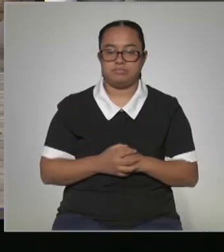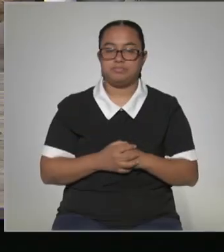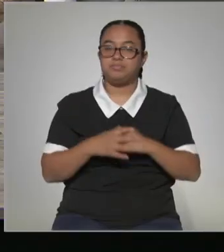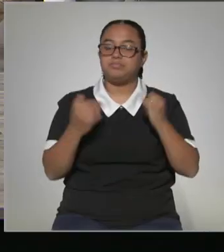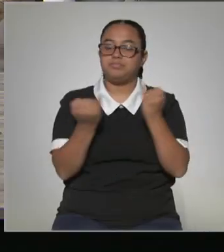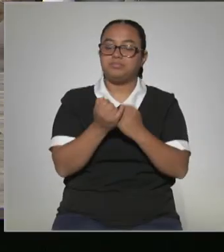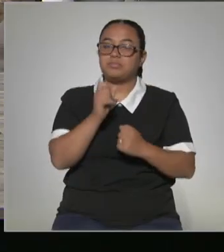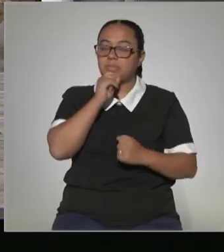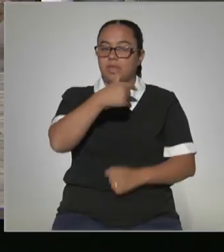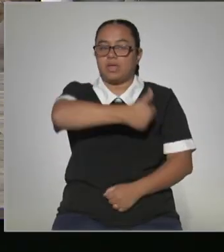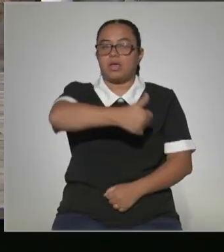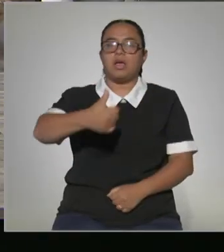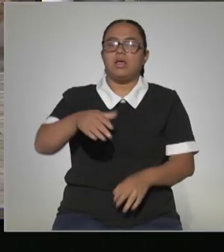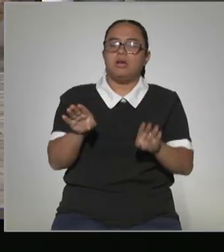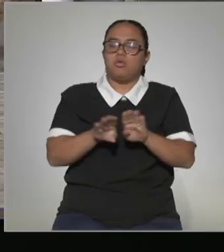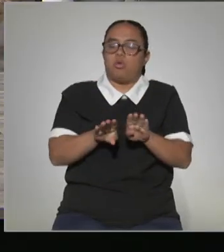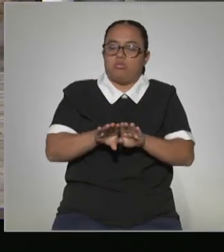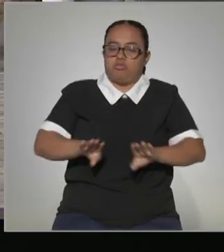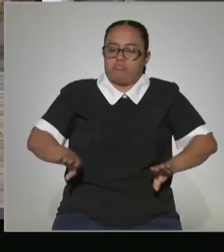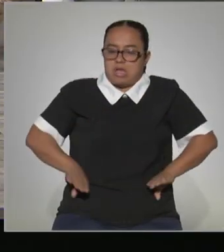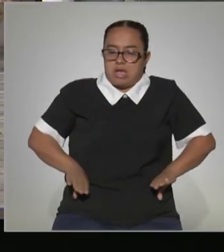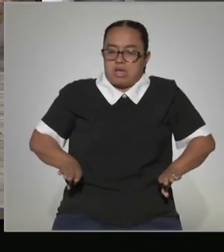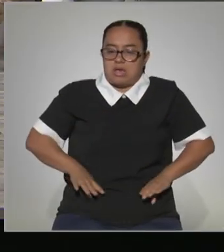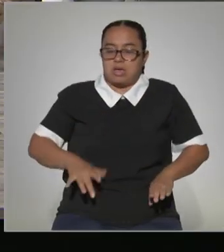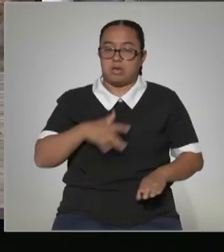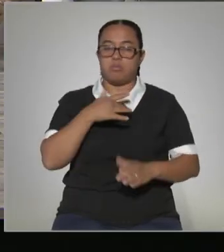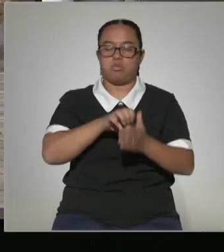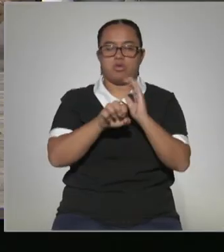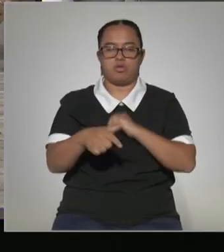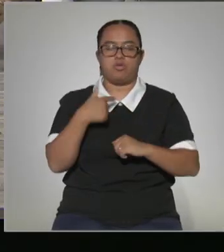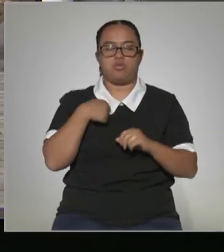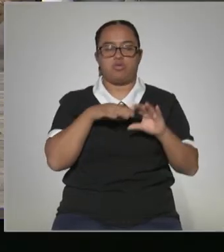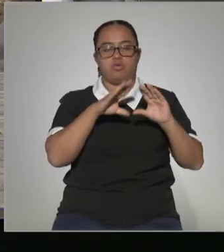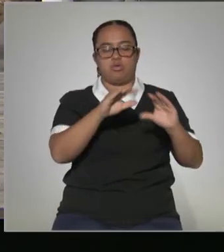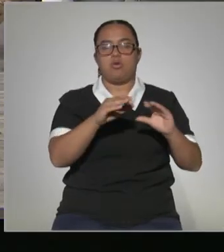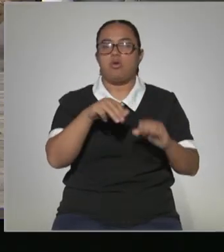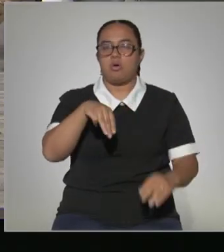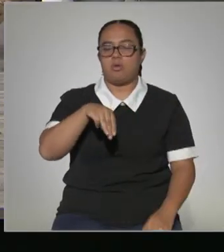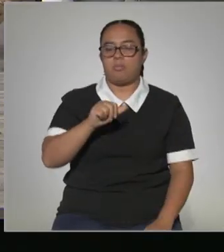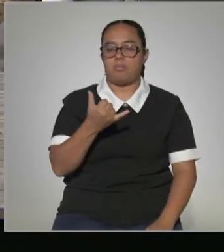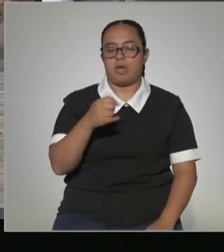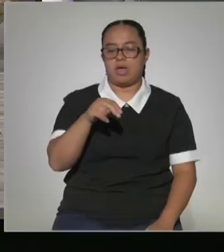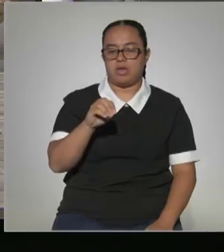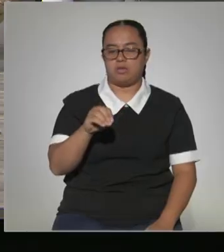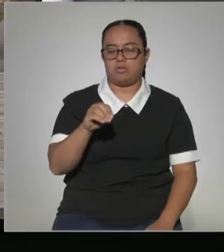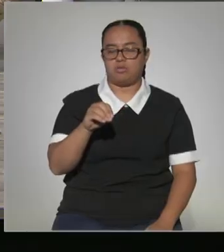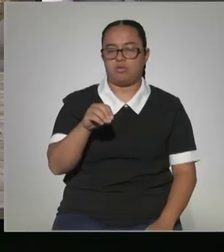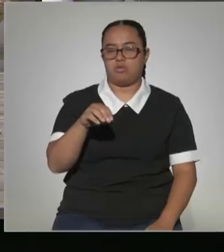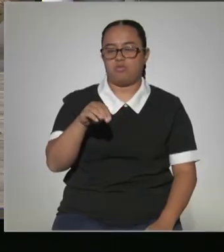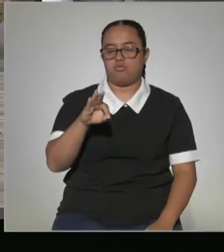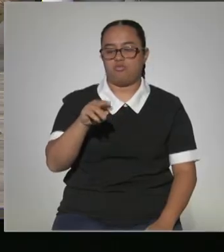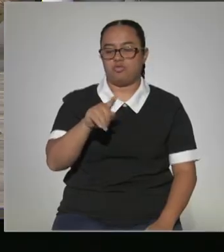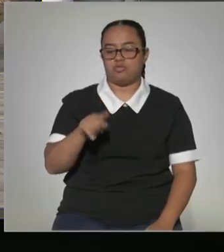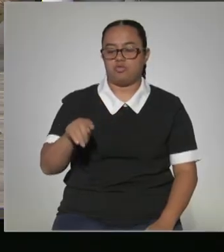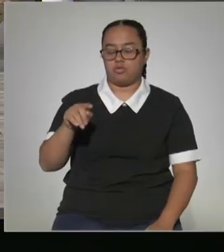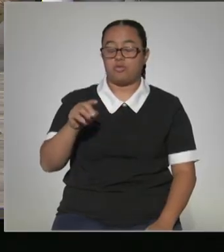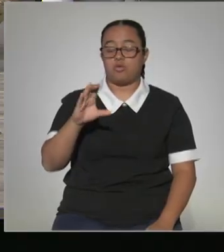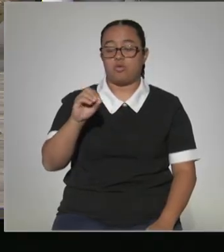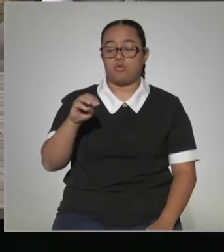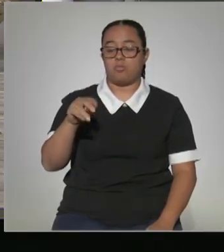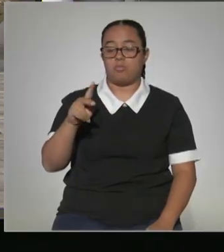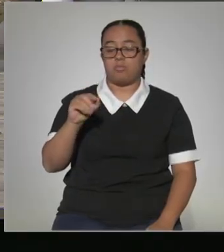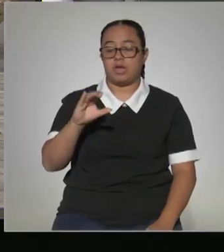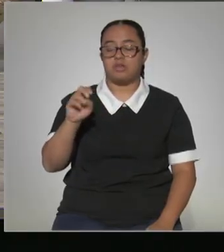que la actitud, ¿no? O sea, yo enseño Mindful Self-Compassion, ¿no? ¿Qué es eso? Cuéntame. Es